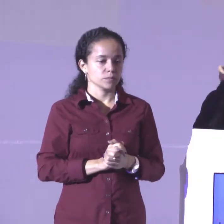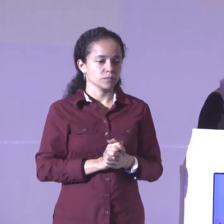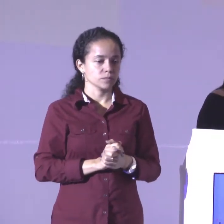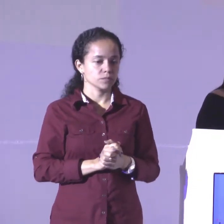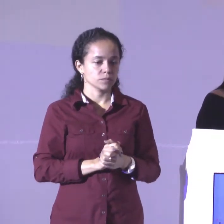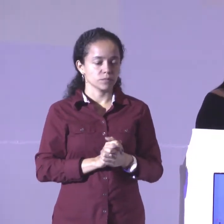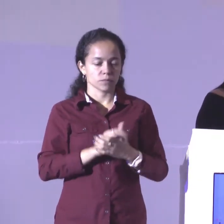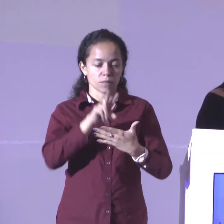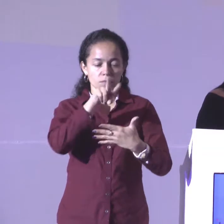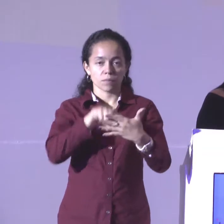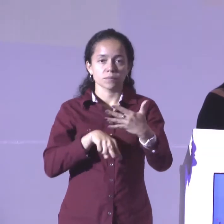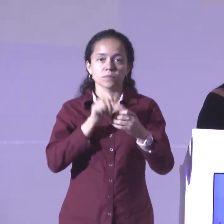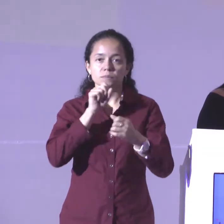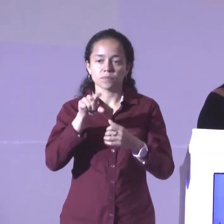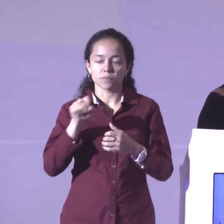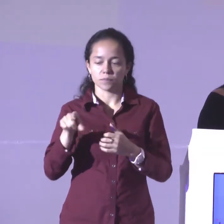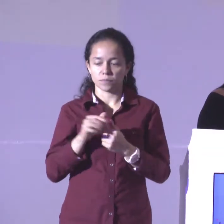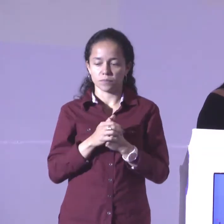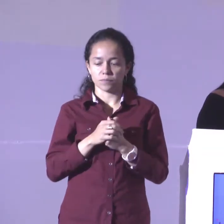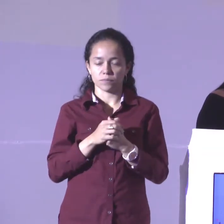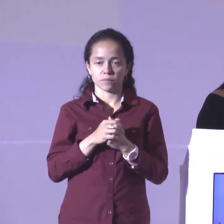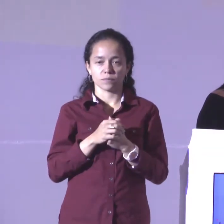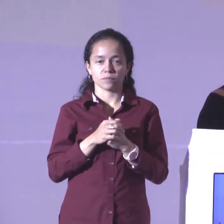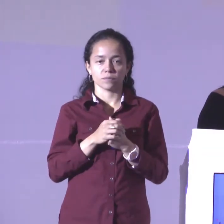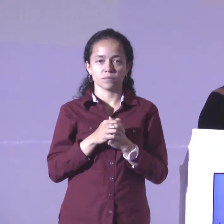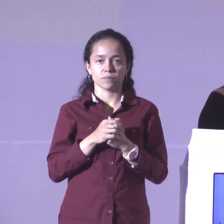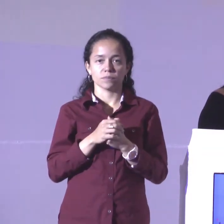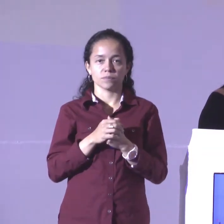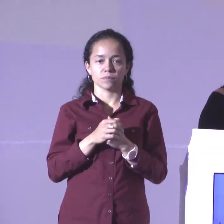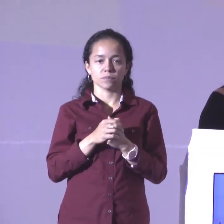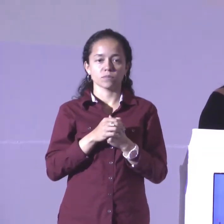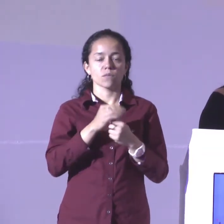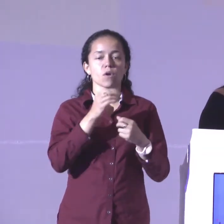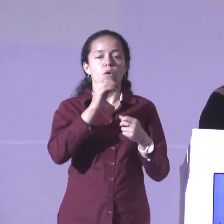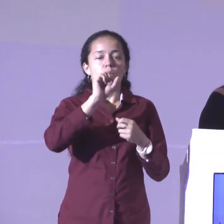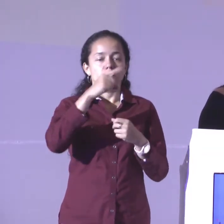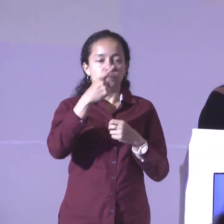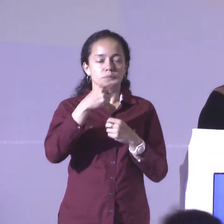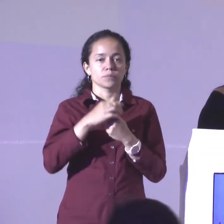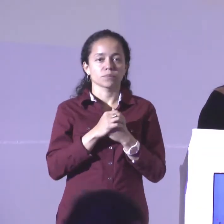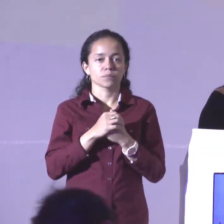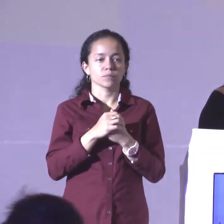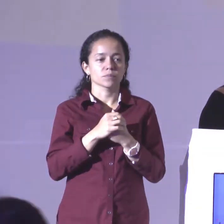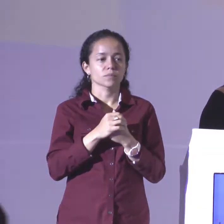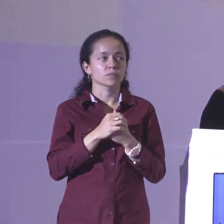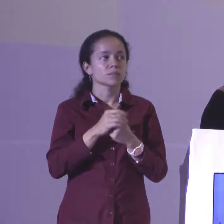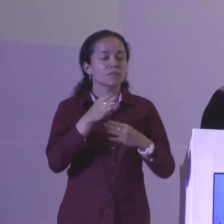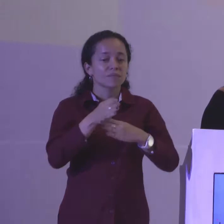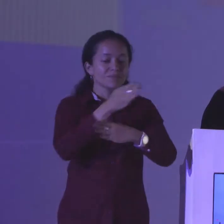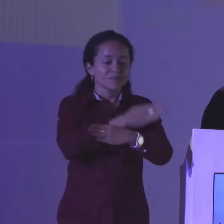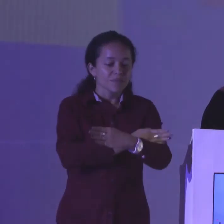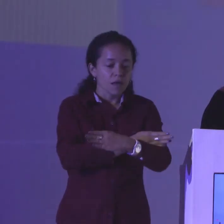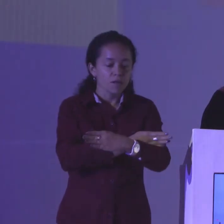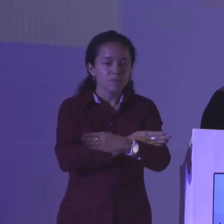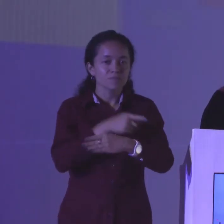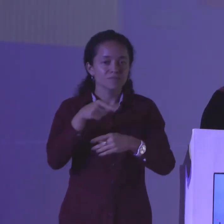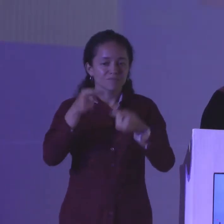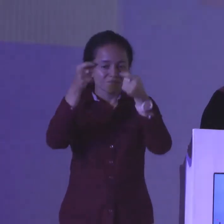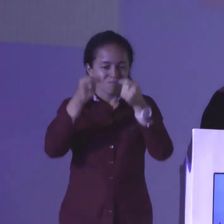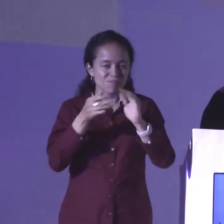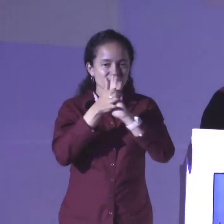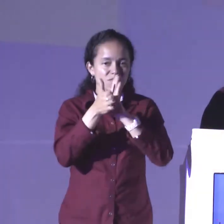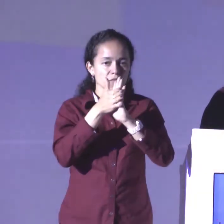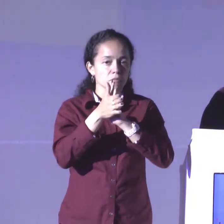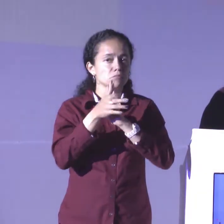Leeremos las preguntas a continuación. Número 1. Previo al desarrollo de la audiencia de rendición de